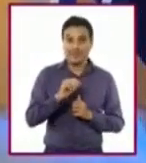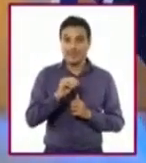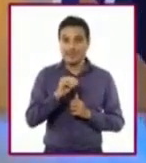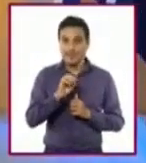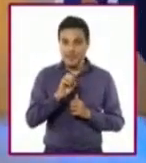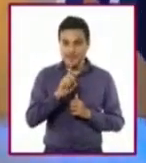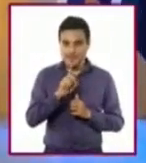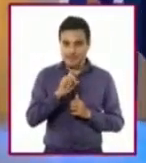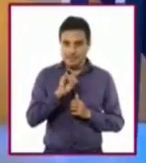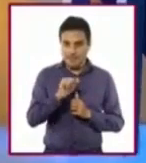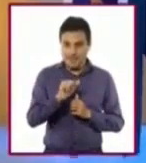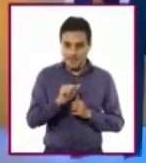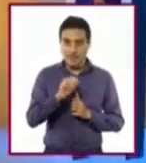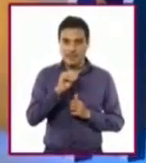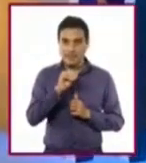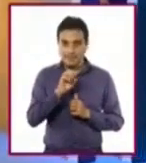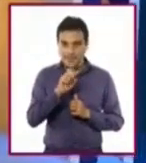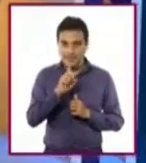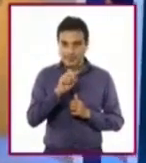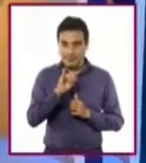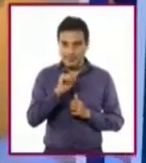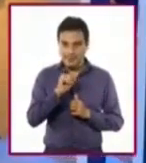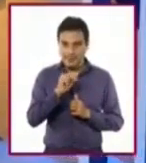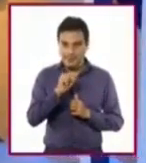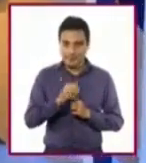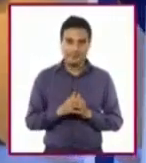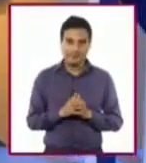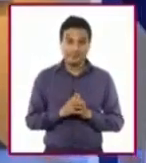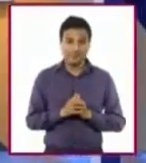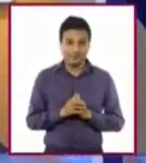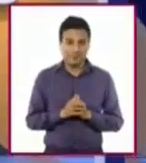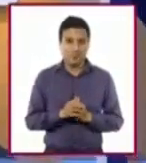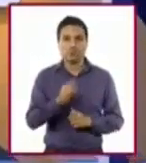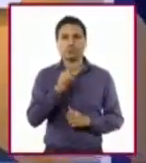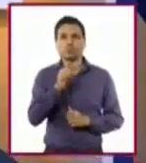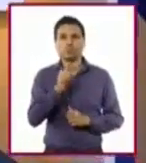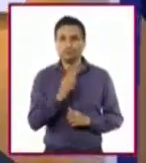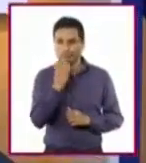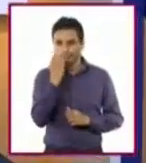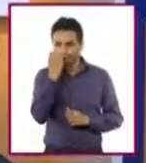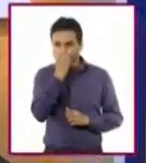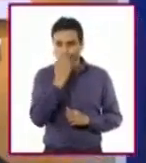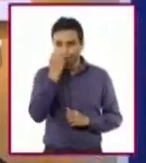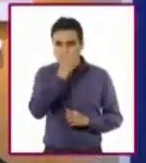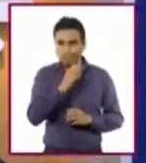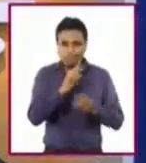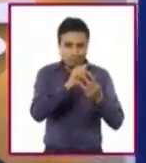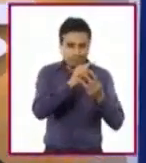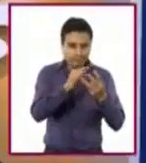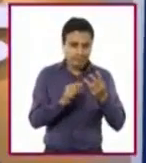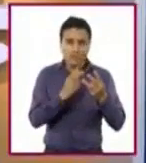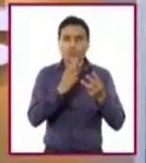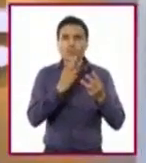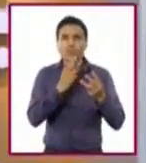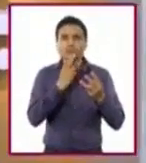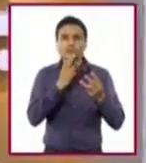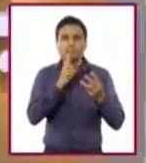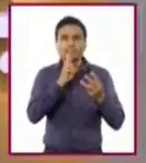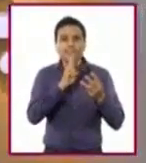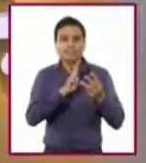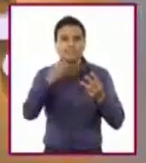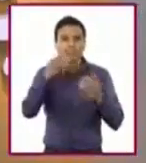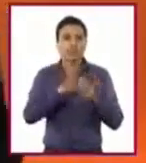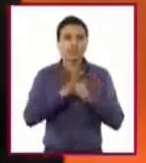y el rango en un conjunto de datos y decide cuál de ellas le conviene más en el análisis de los datos en